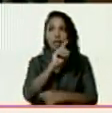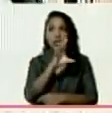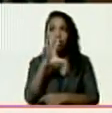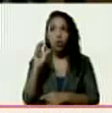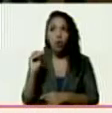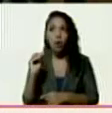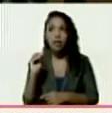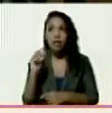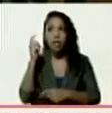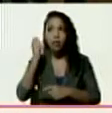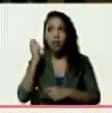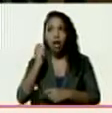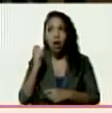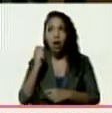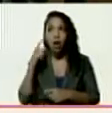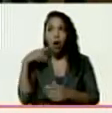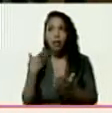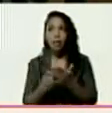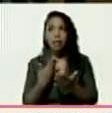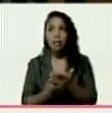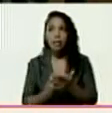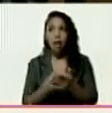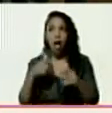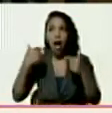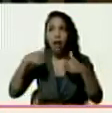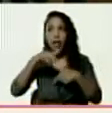firmaron, estaban presentes, porque no lo digo yo,